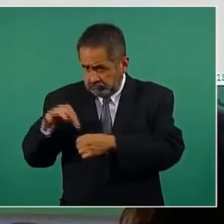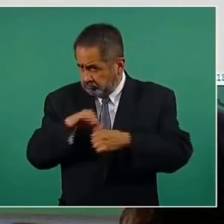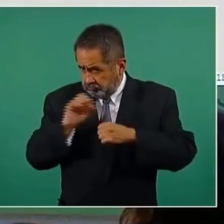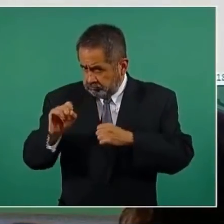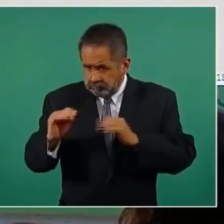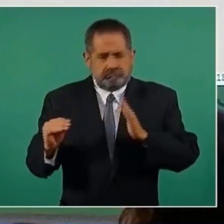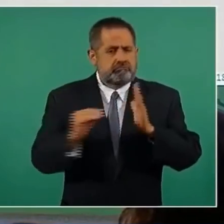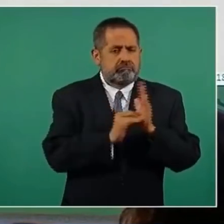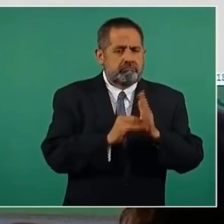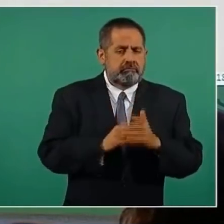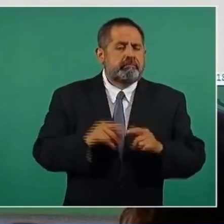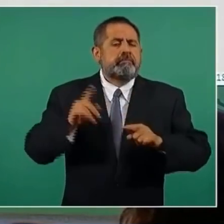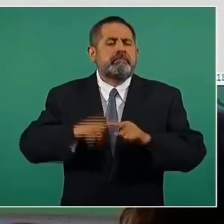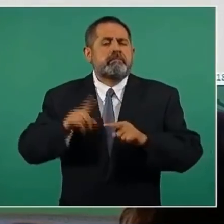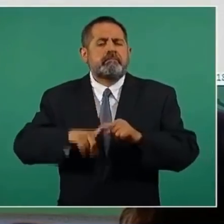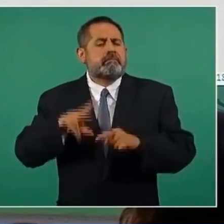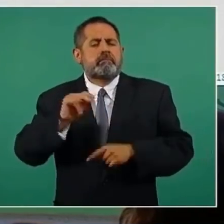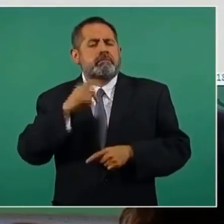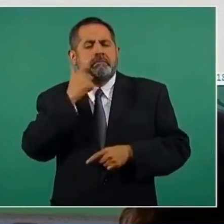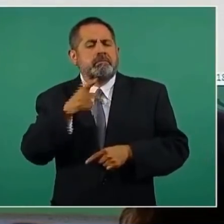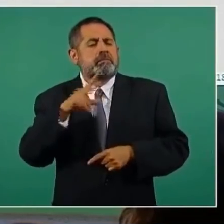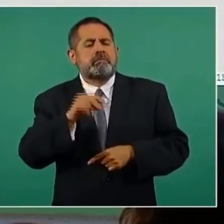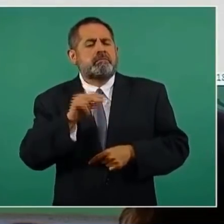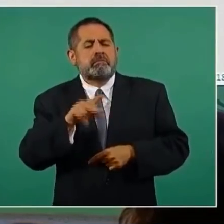¿Saben ustedes quiénes se opusieron?